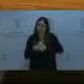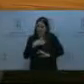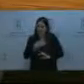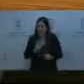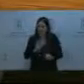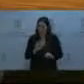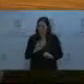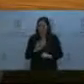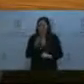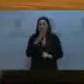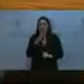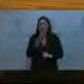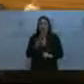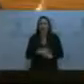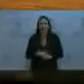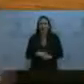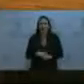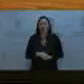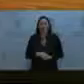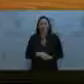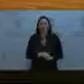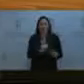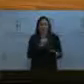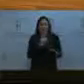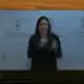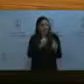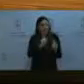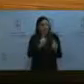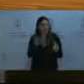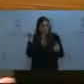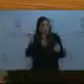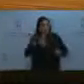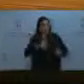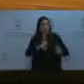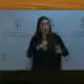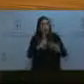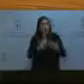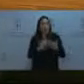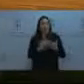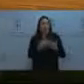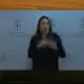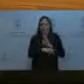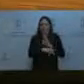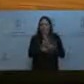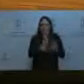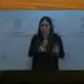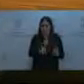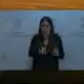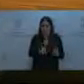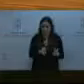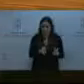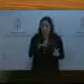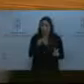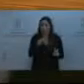Porque, fíjense, se pasa del debate en el que se pedía un nuevo reglamento que regulase la pesca